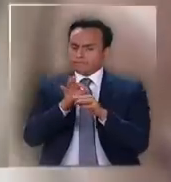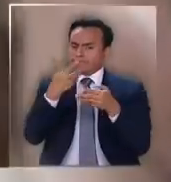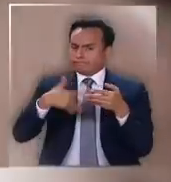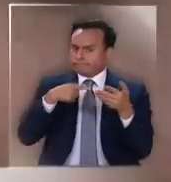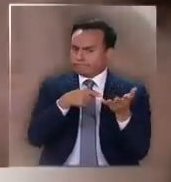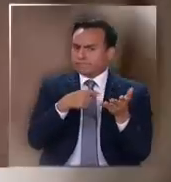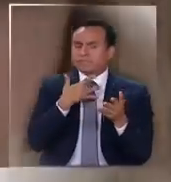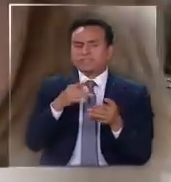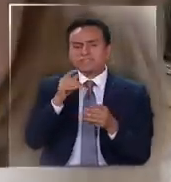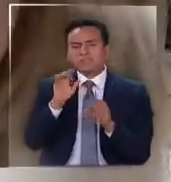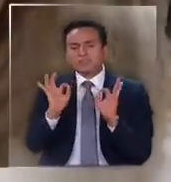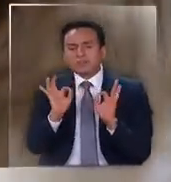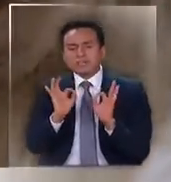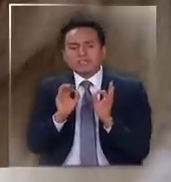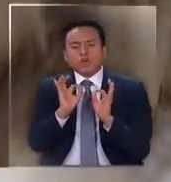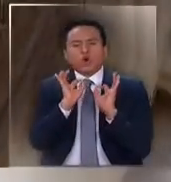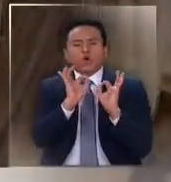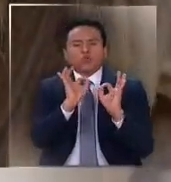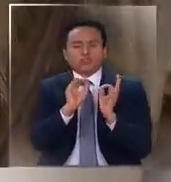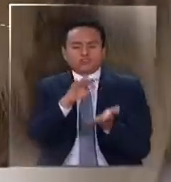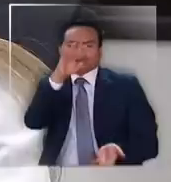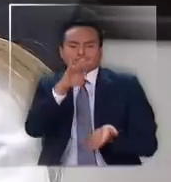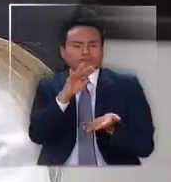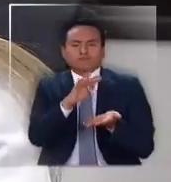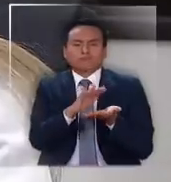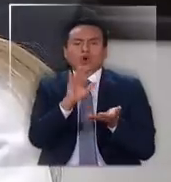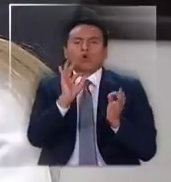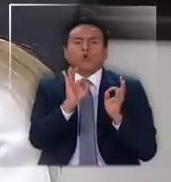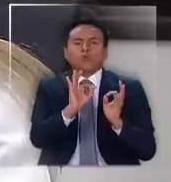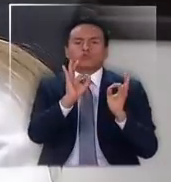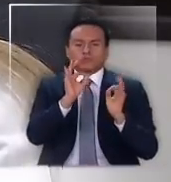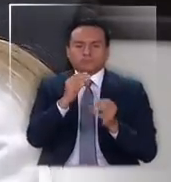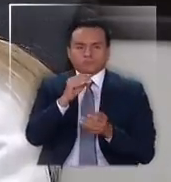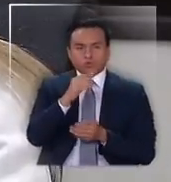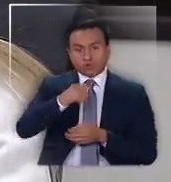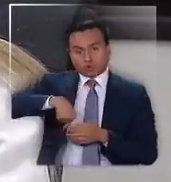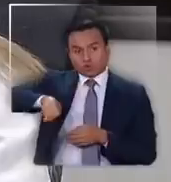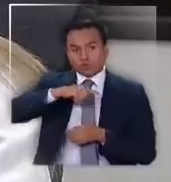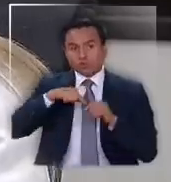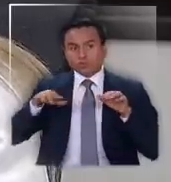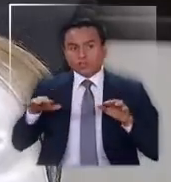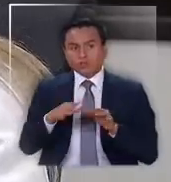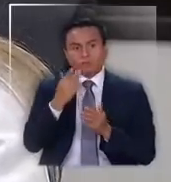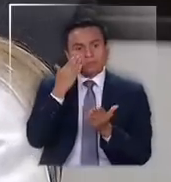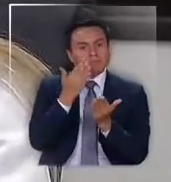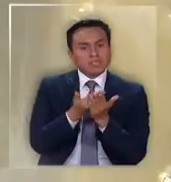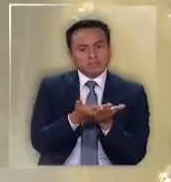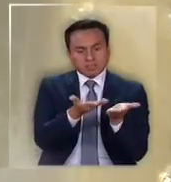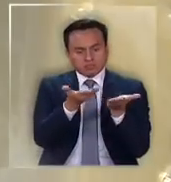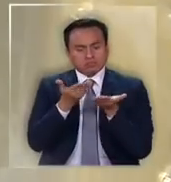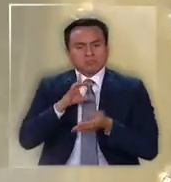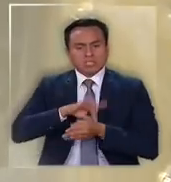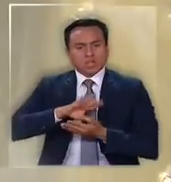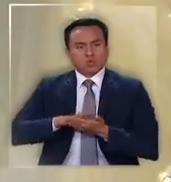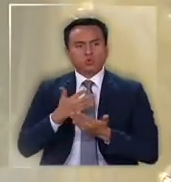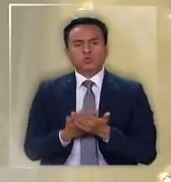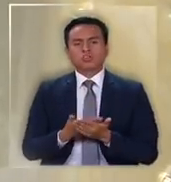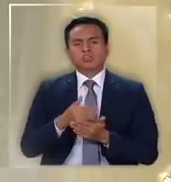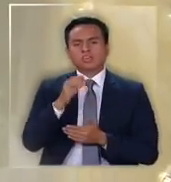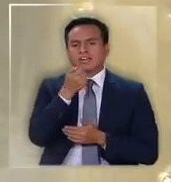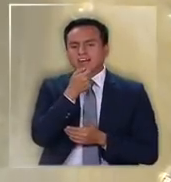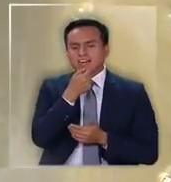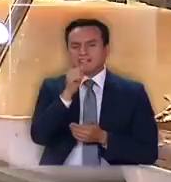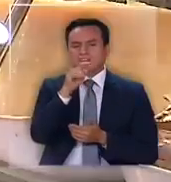El secreto es que sea la medida justa. Pero nosotros seguimos utilizándolo por los beneficios que tienen en la salud. Tiene calcio,